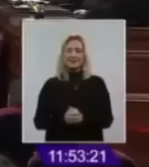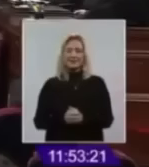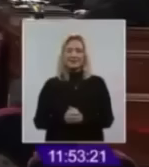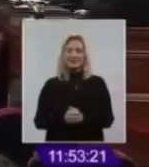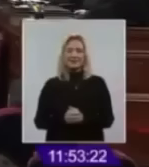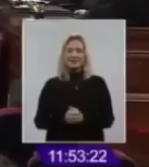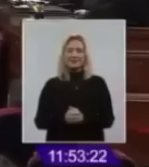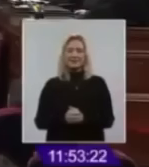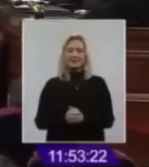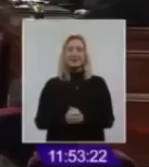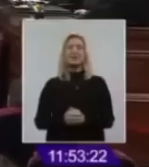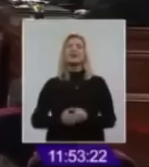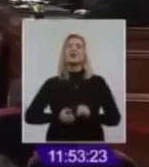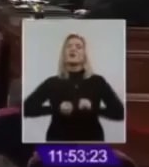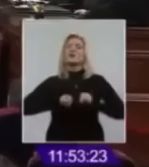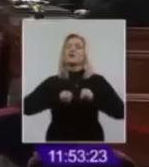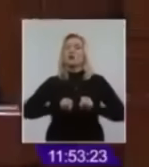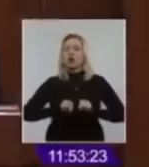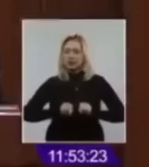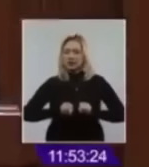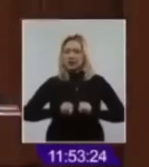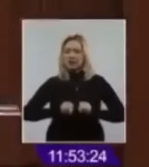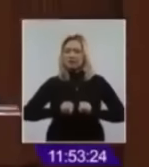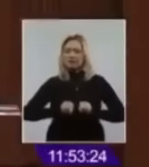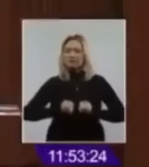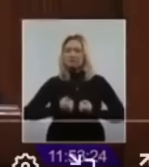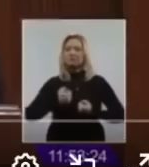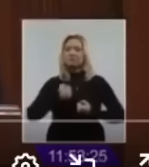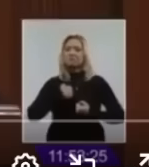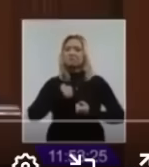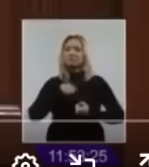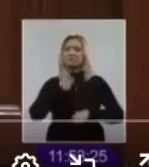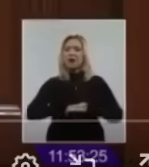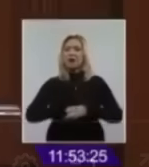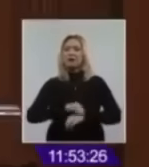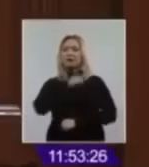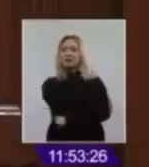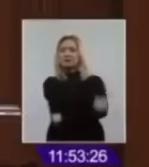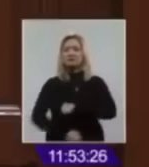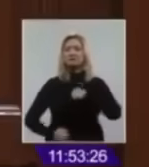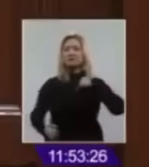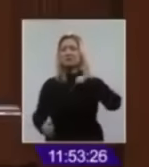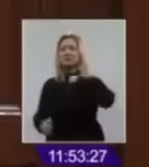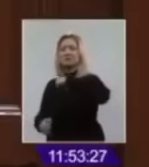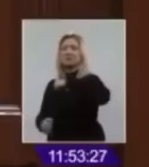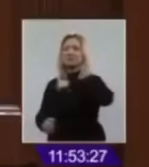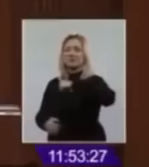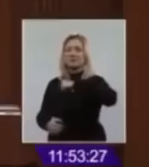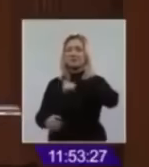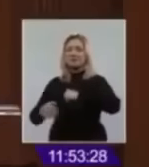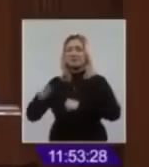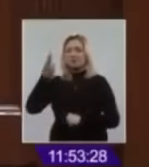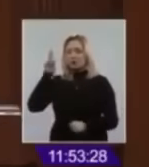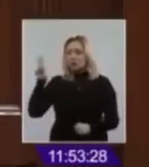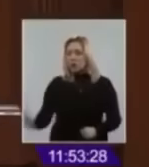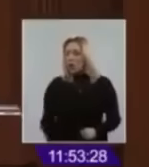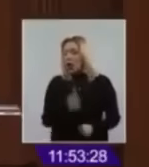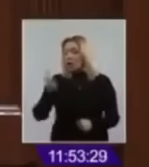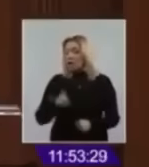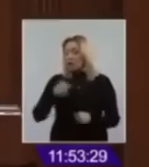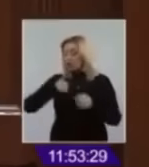Fuerza y grandeza que recibo con esa dignidad. Ministra del pueblo, me han dicho,